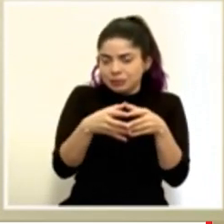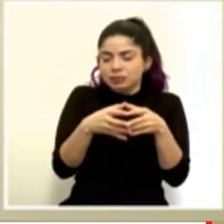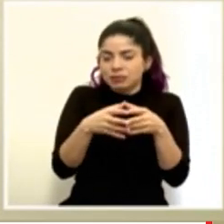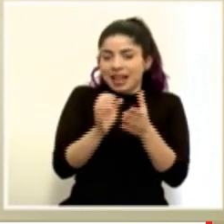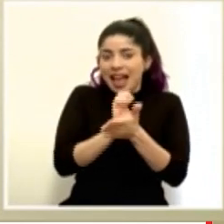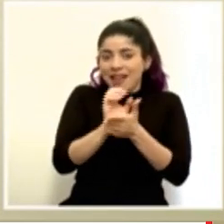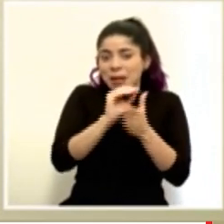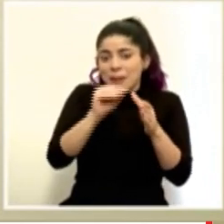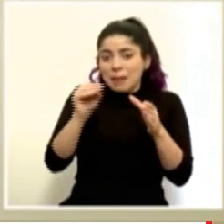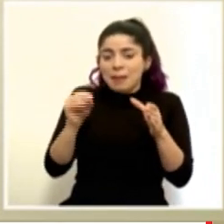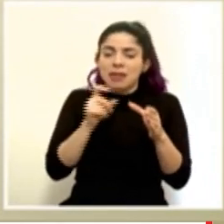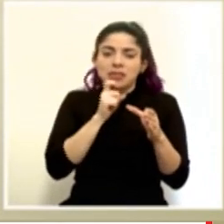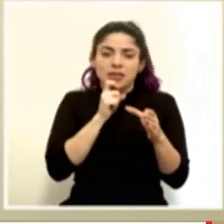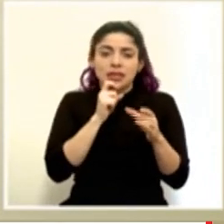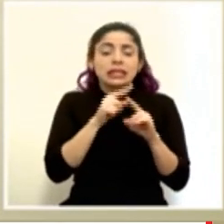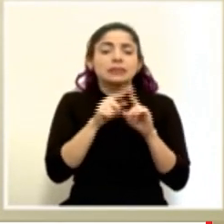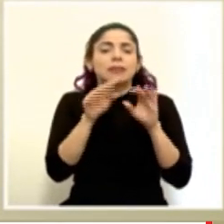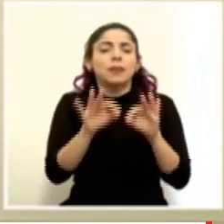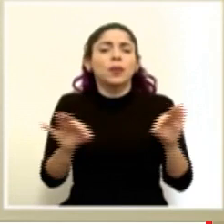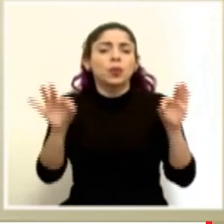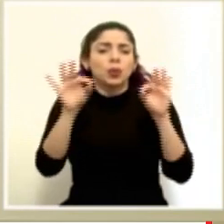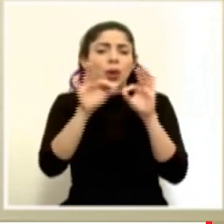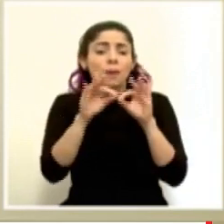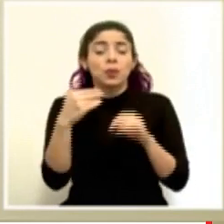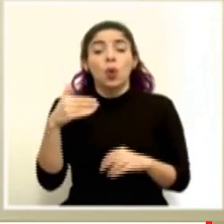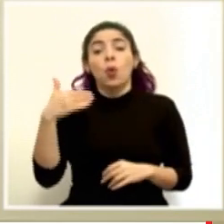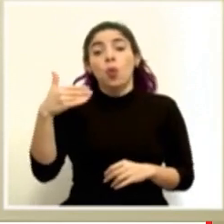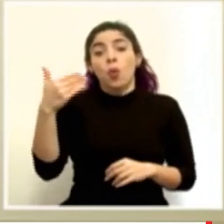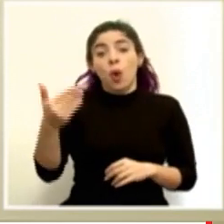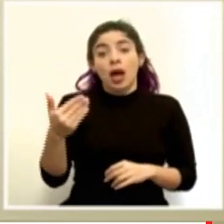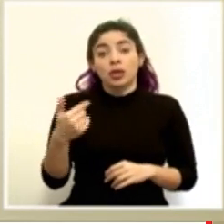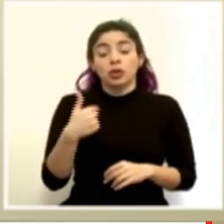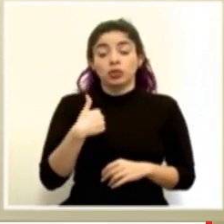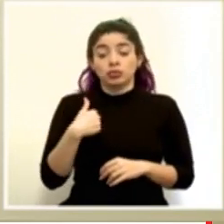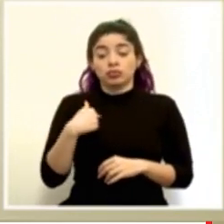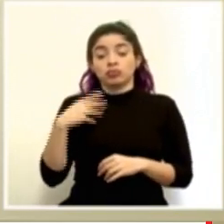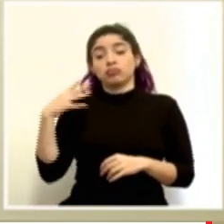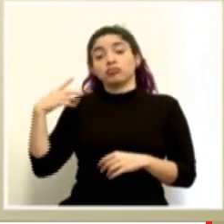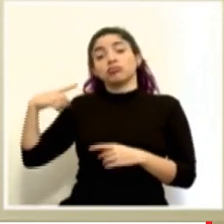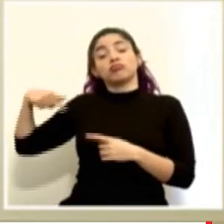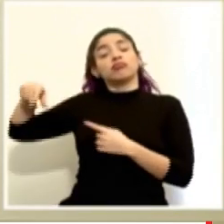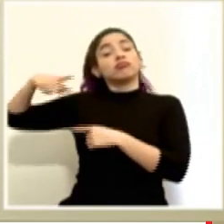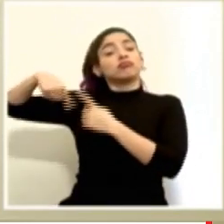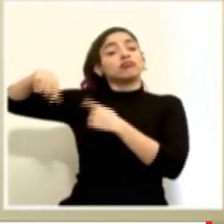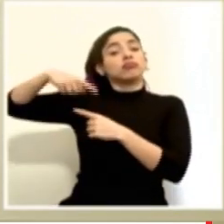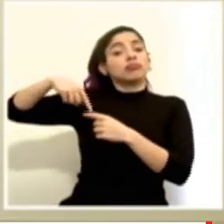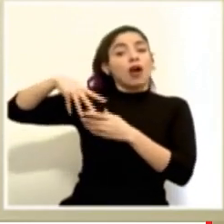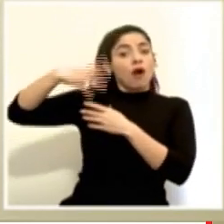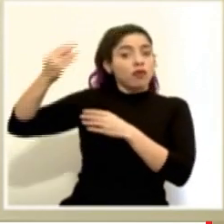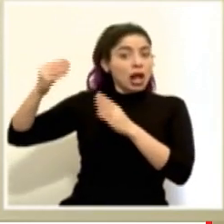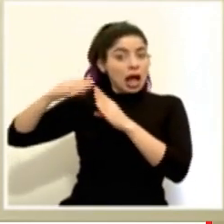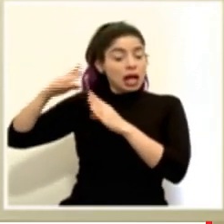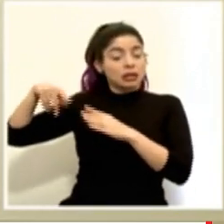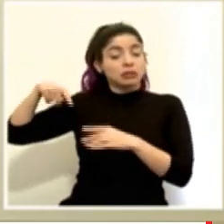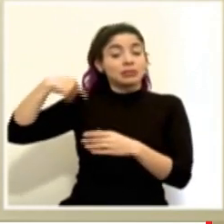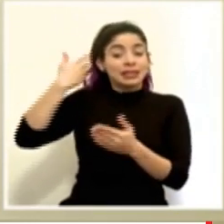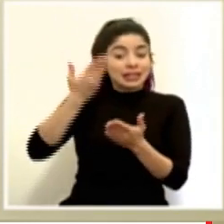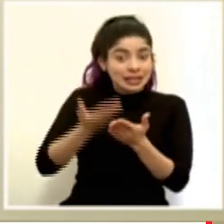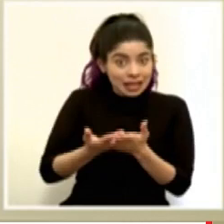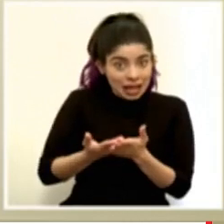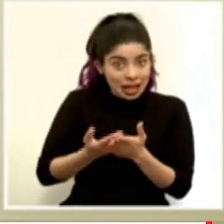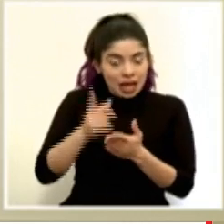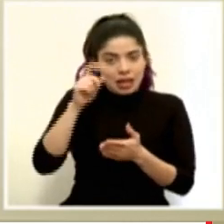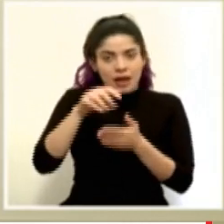evitar los contagios. Lo que sí es importante, sobre todo, bueno, cuando uno regresa, ¿verdad?, de andar fuera de la casa, es importante pues